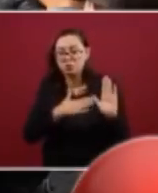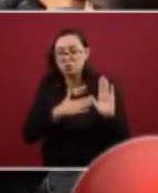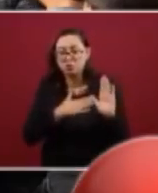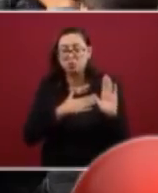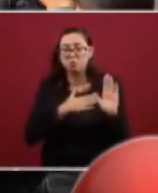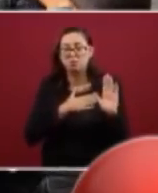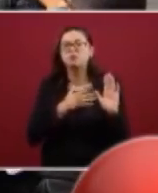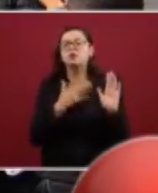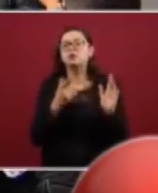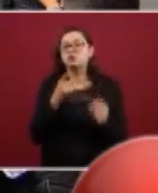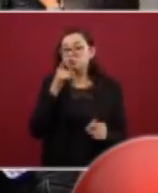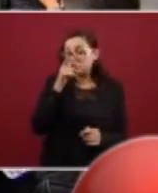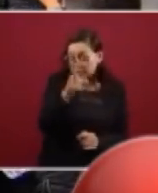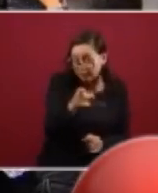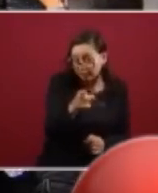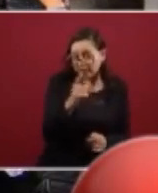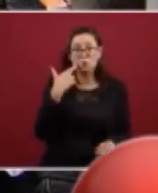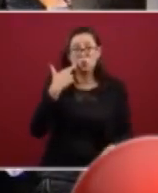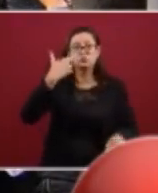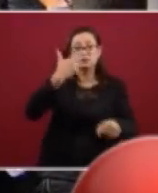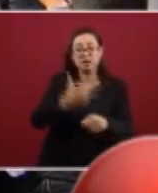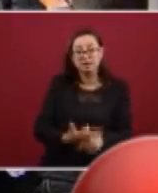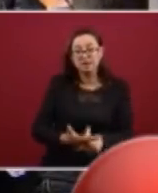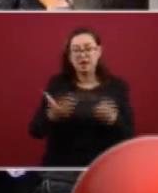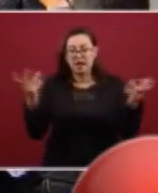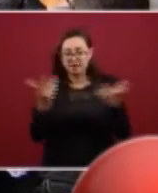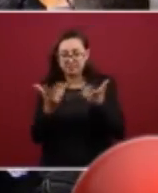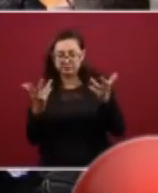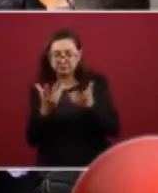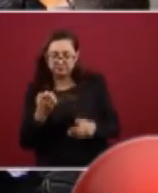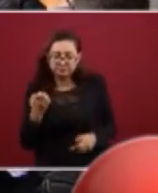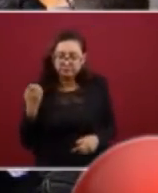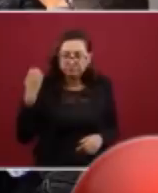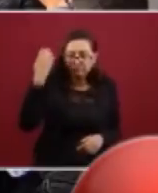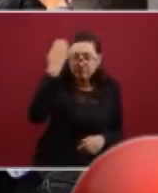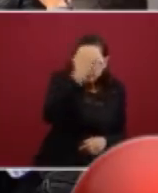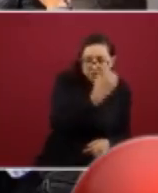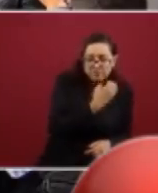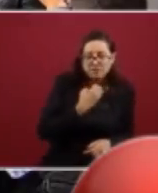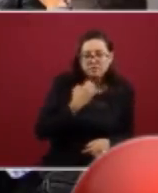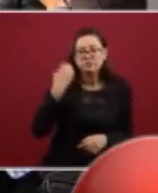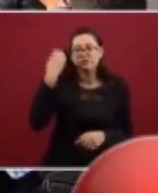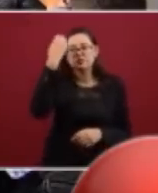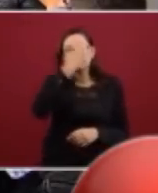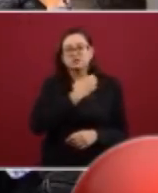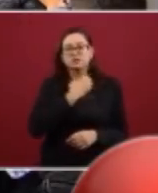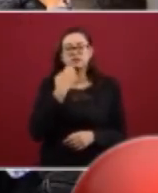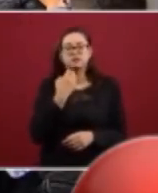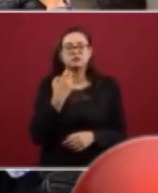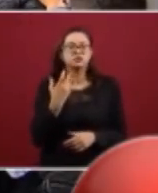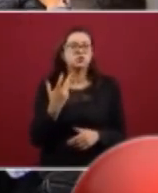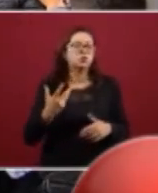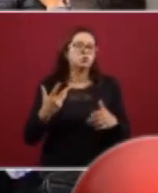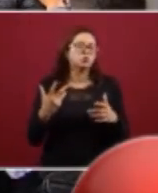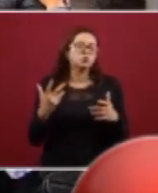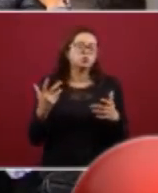una evaluación sobre la vida faraónica que ha reinado